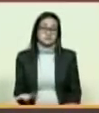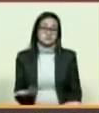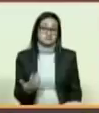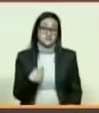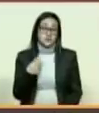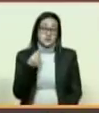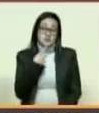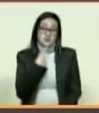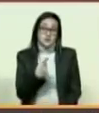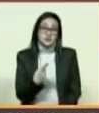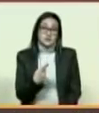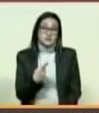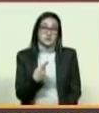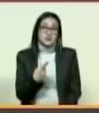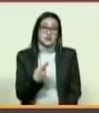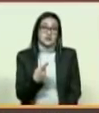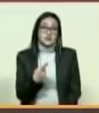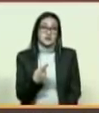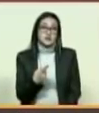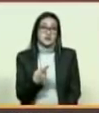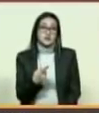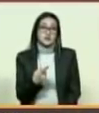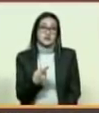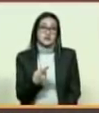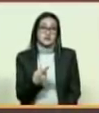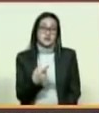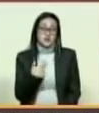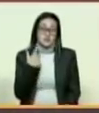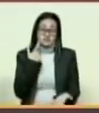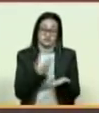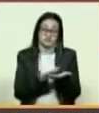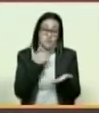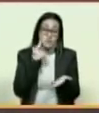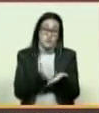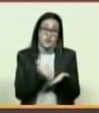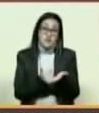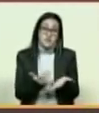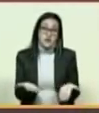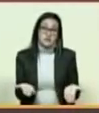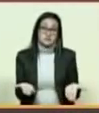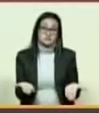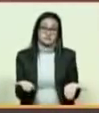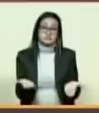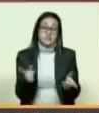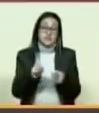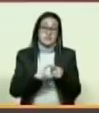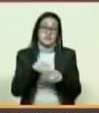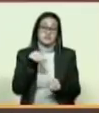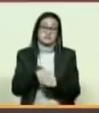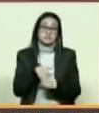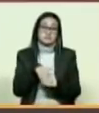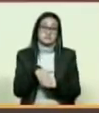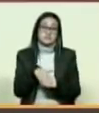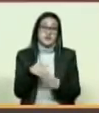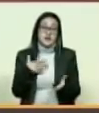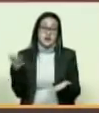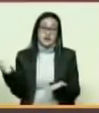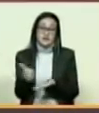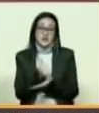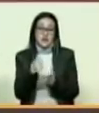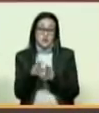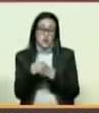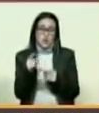algunos abogados, a confesión de parte, relevo de pruebas, esa es su oferta electoral. Oferta electoral, eliminar todos